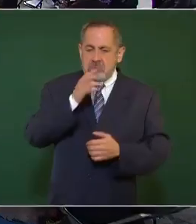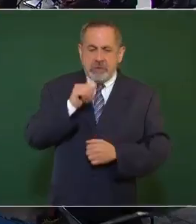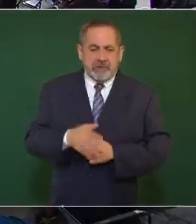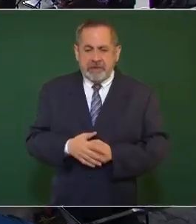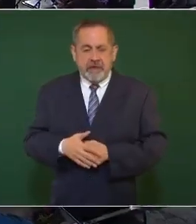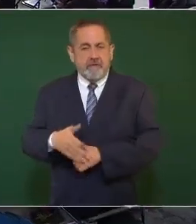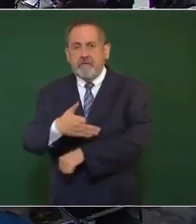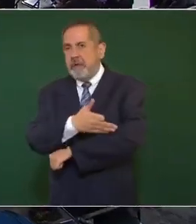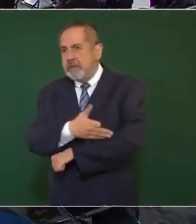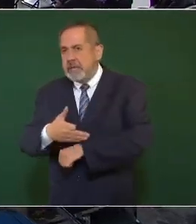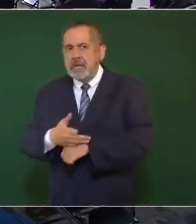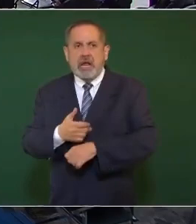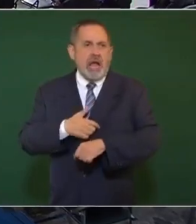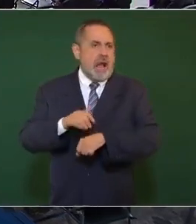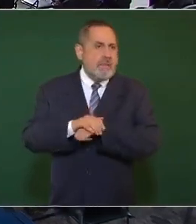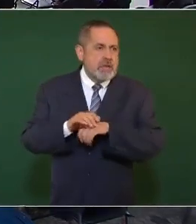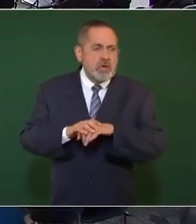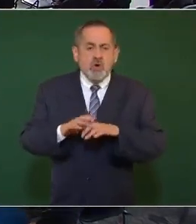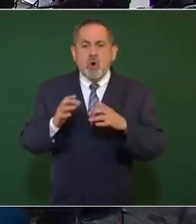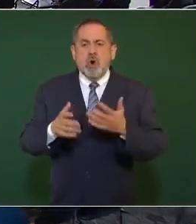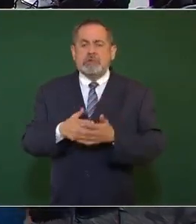familiares, amigos,